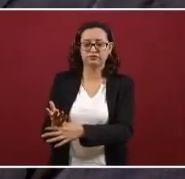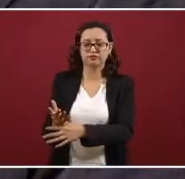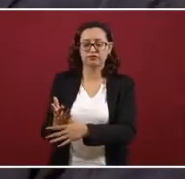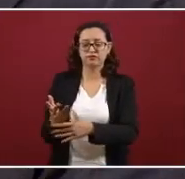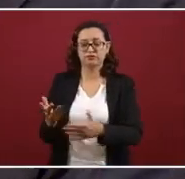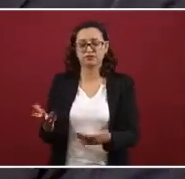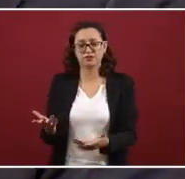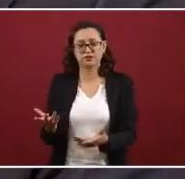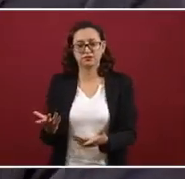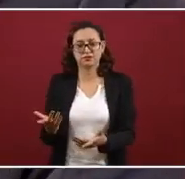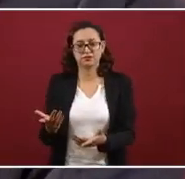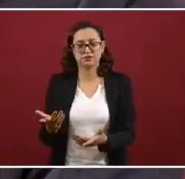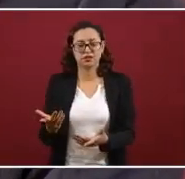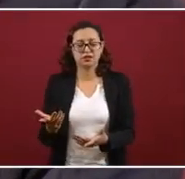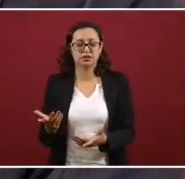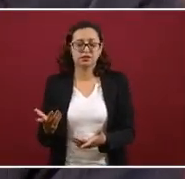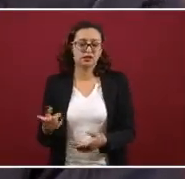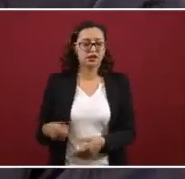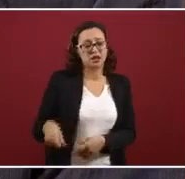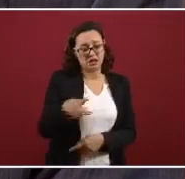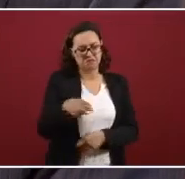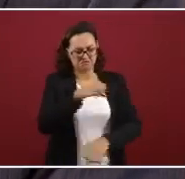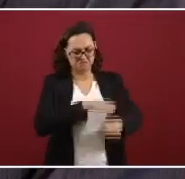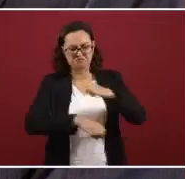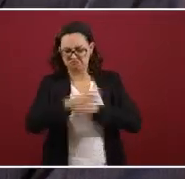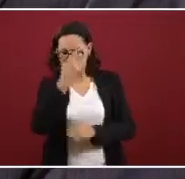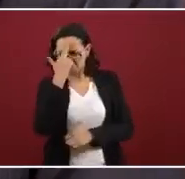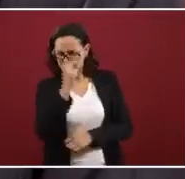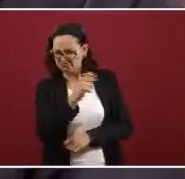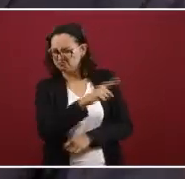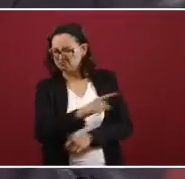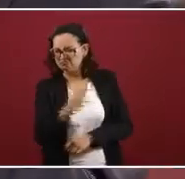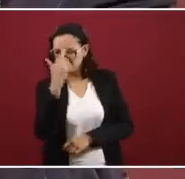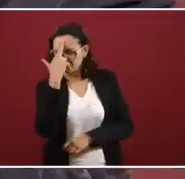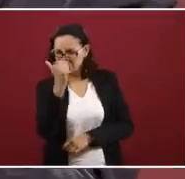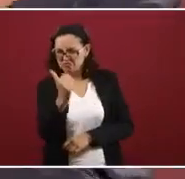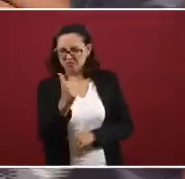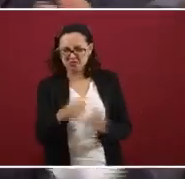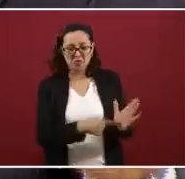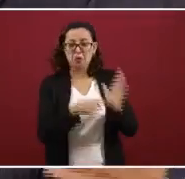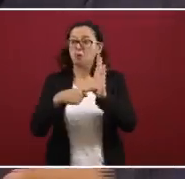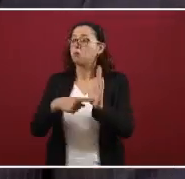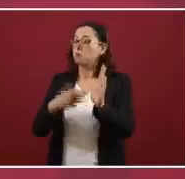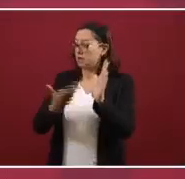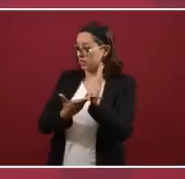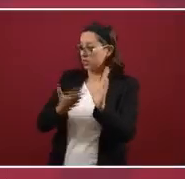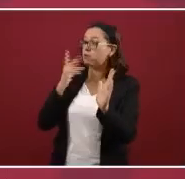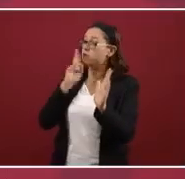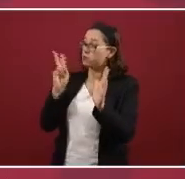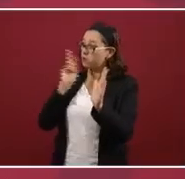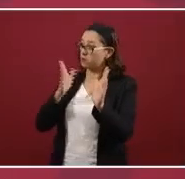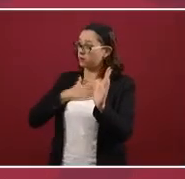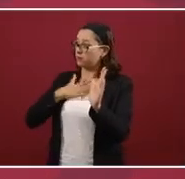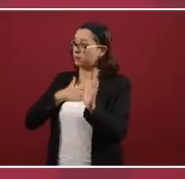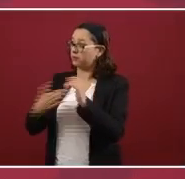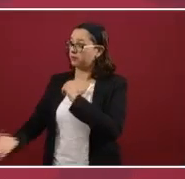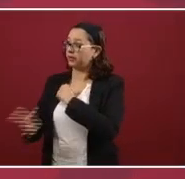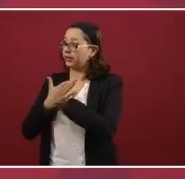tenían razón las empresas y eso se usa de prueba,